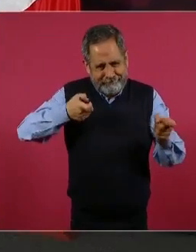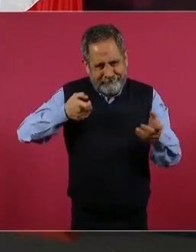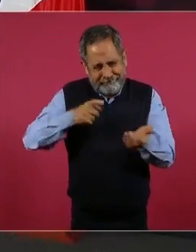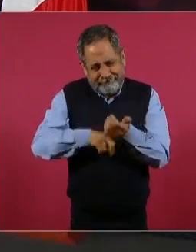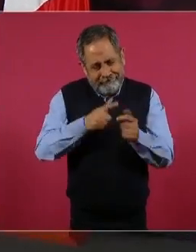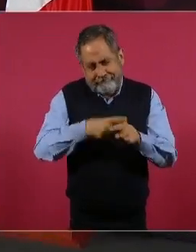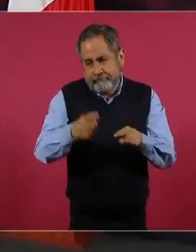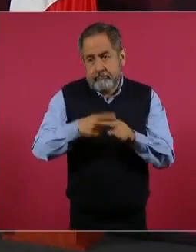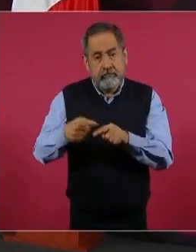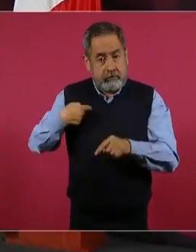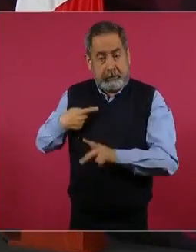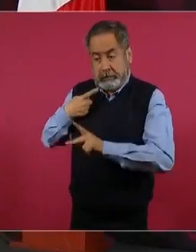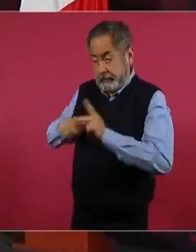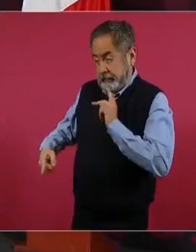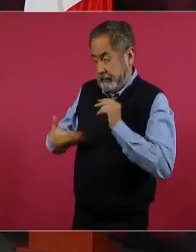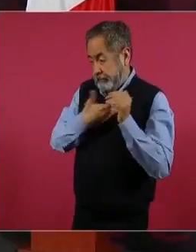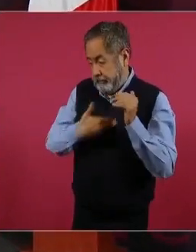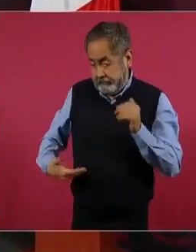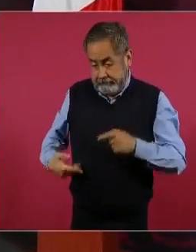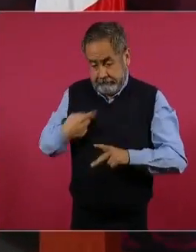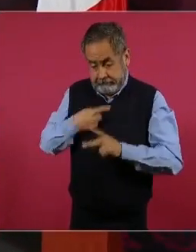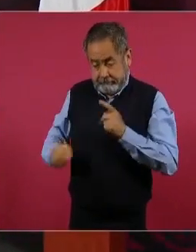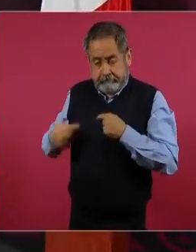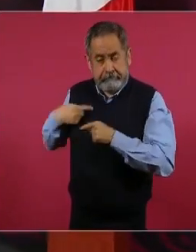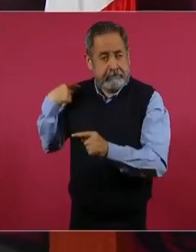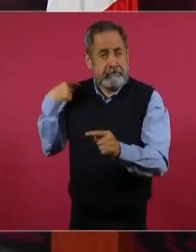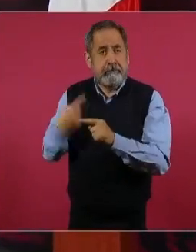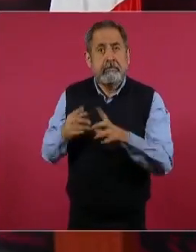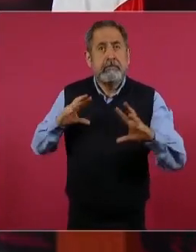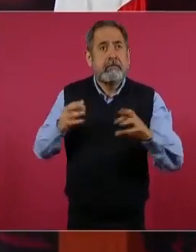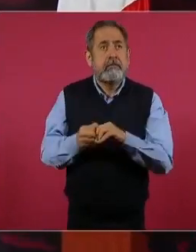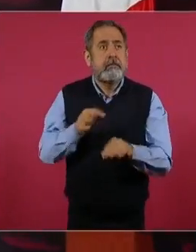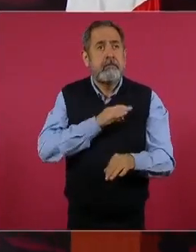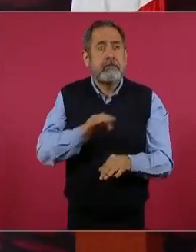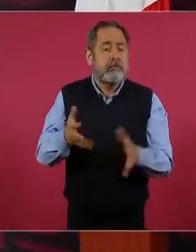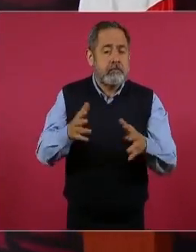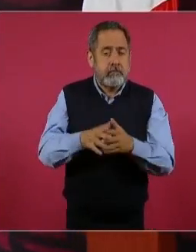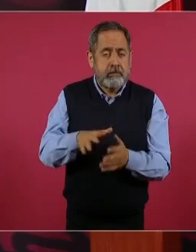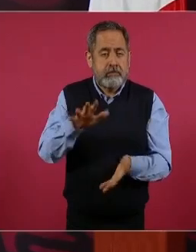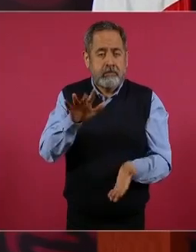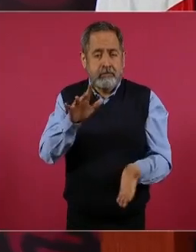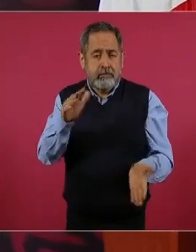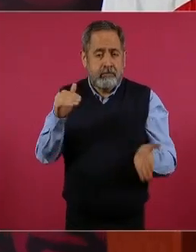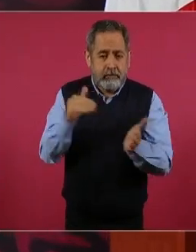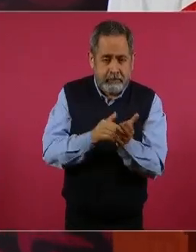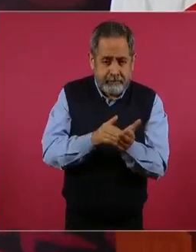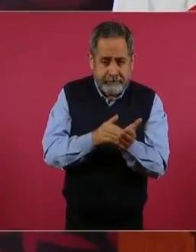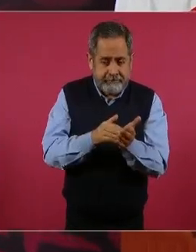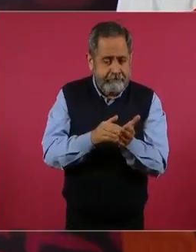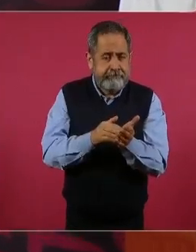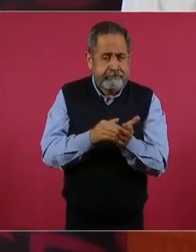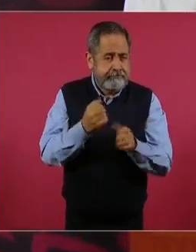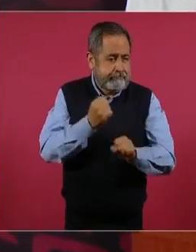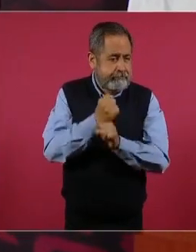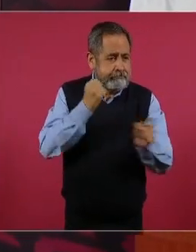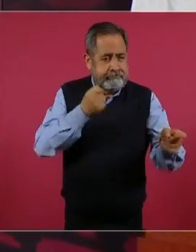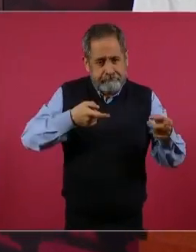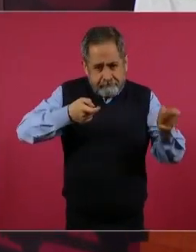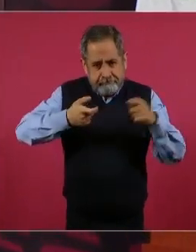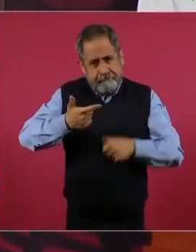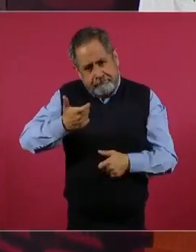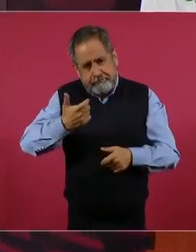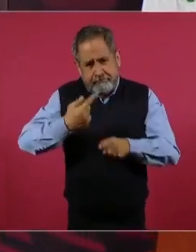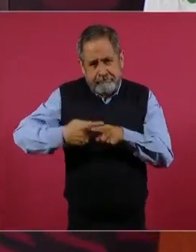desde que estamos en el gobierno, alrededor de 50,000 armas.